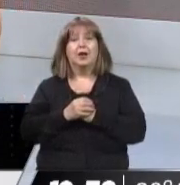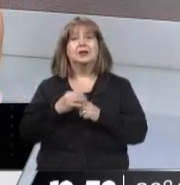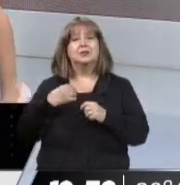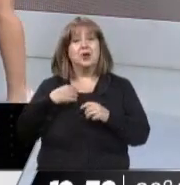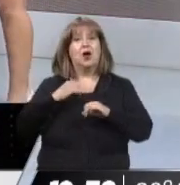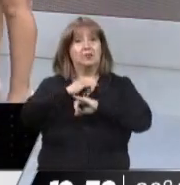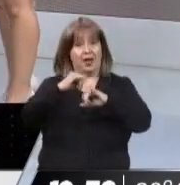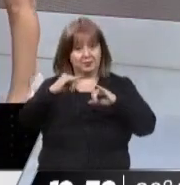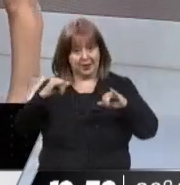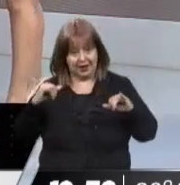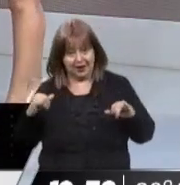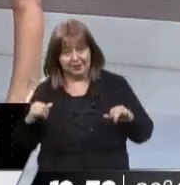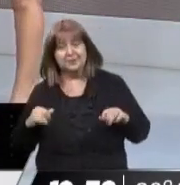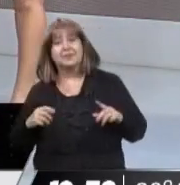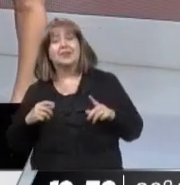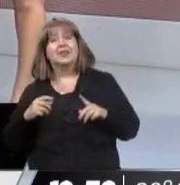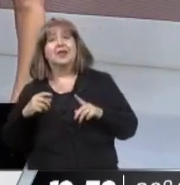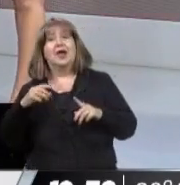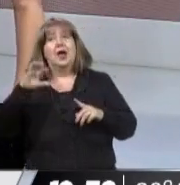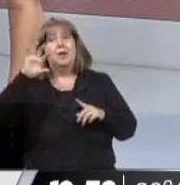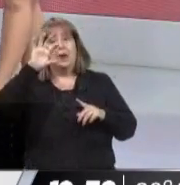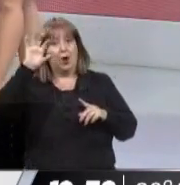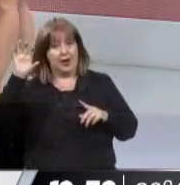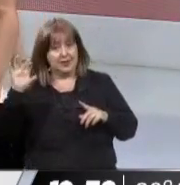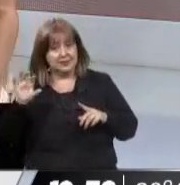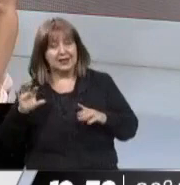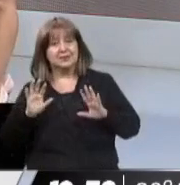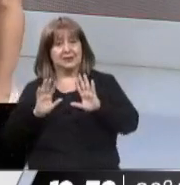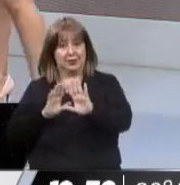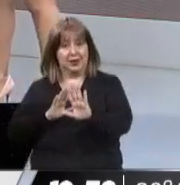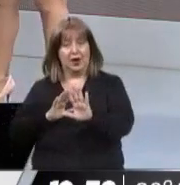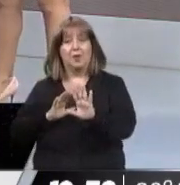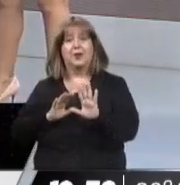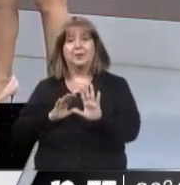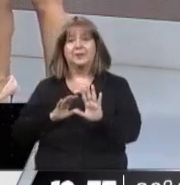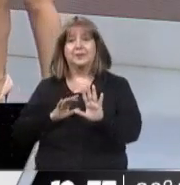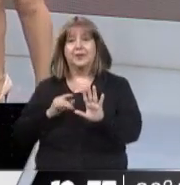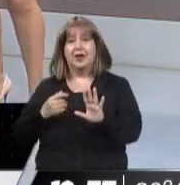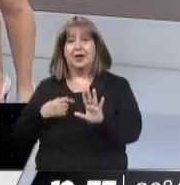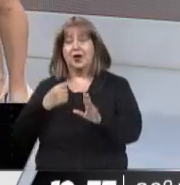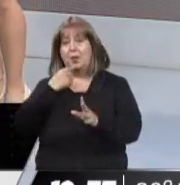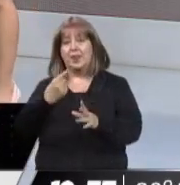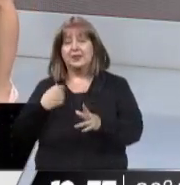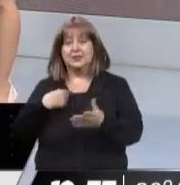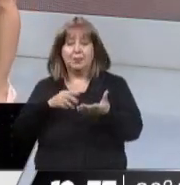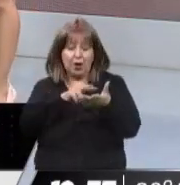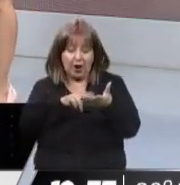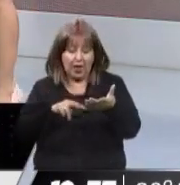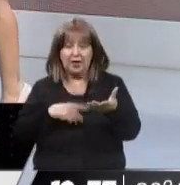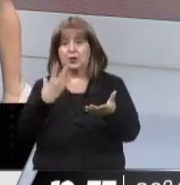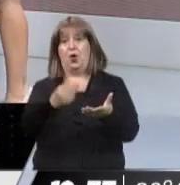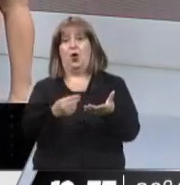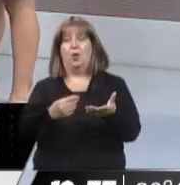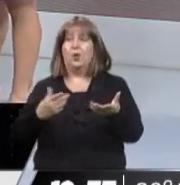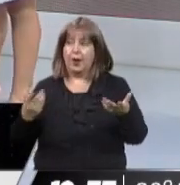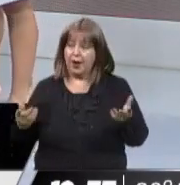yo estaba empezando. No digas nada. Bueno, para, yo te digo cómo le iba a presentar yo. Si spoileo, vos me pateás por abajo. No, le